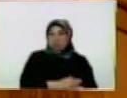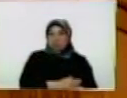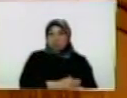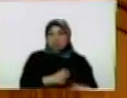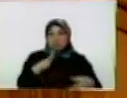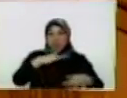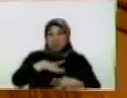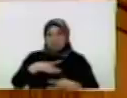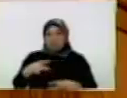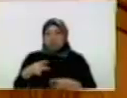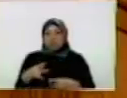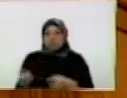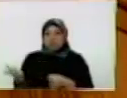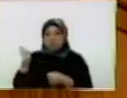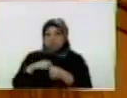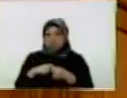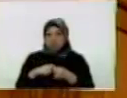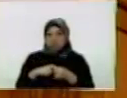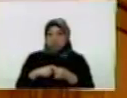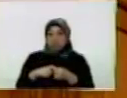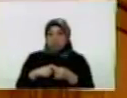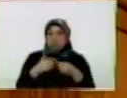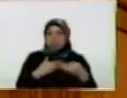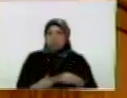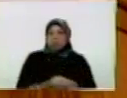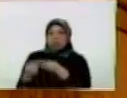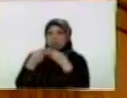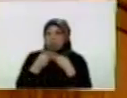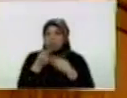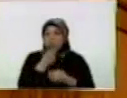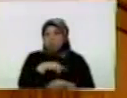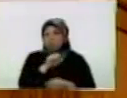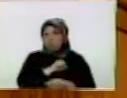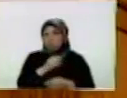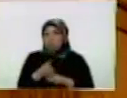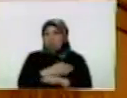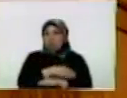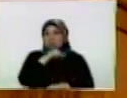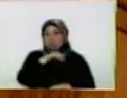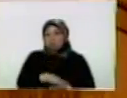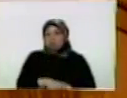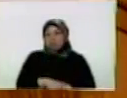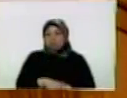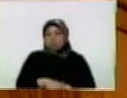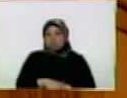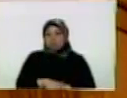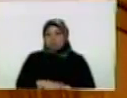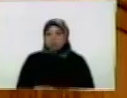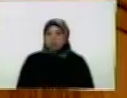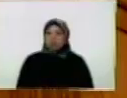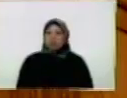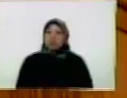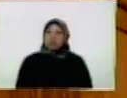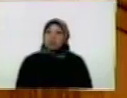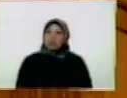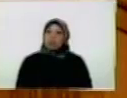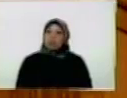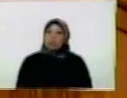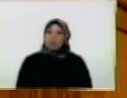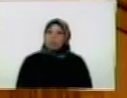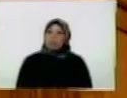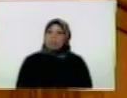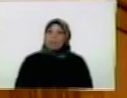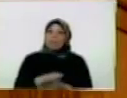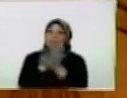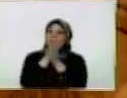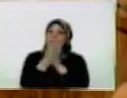interés es instaurar, reinstaurar el neocolonialismo. En eso es que está empeñado el imperio, eliminando